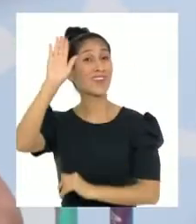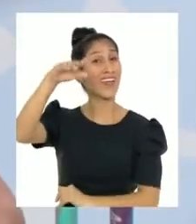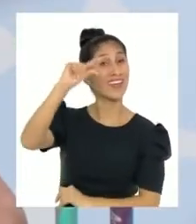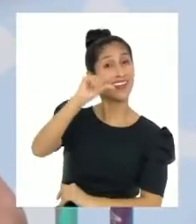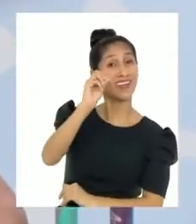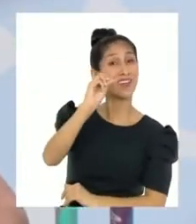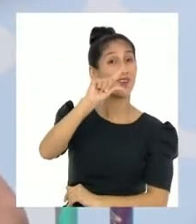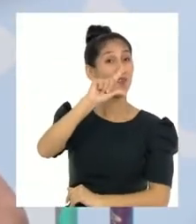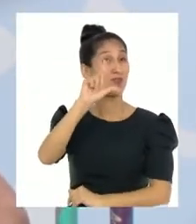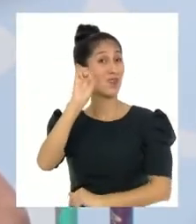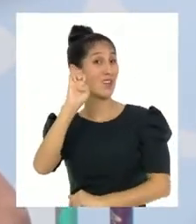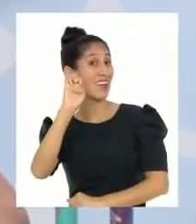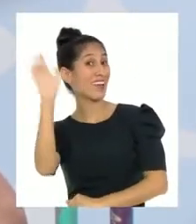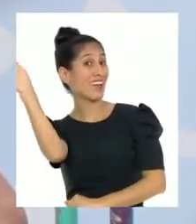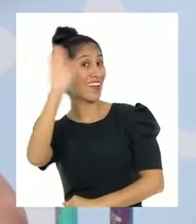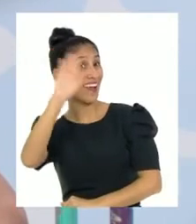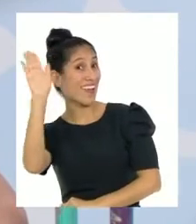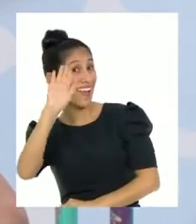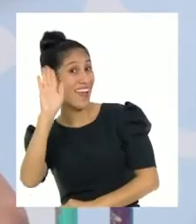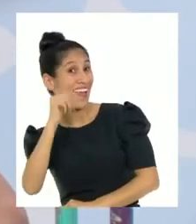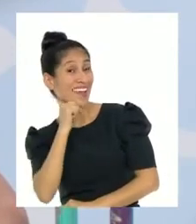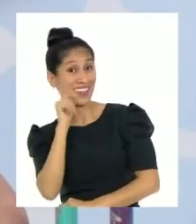Googly, ¿andas por ahí?